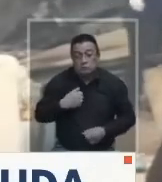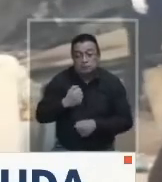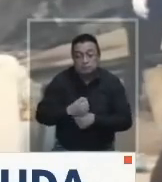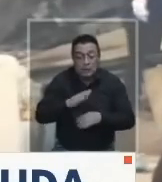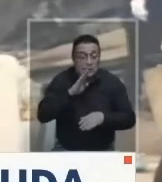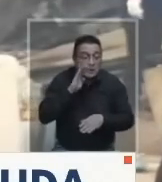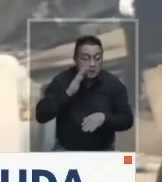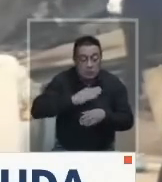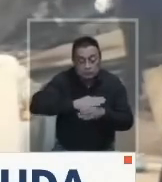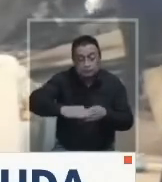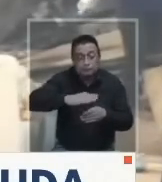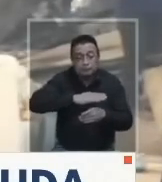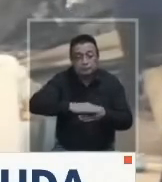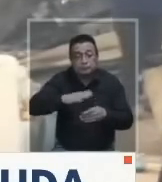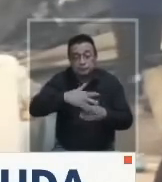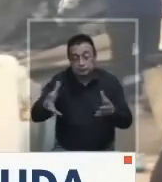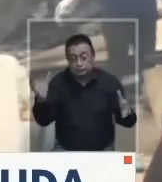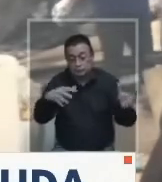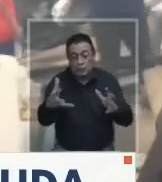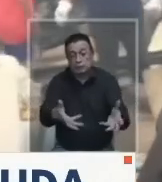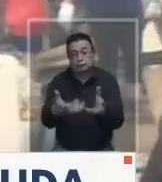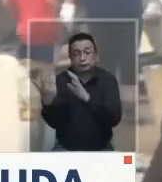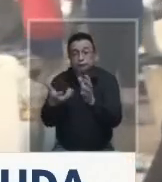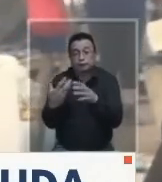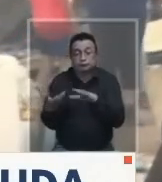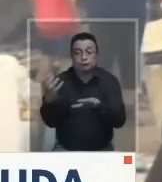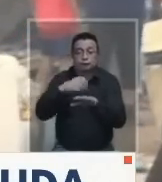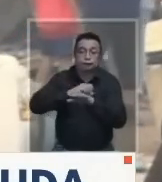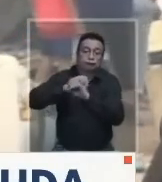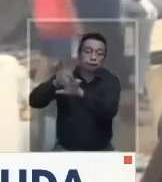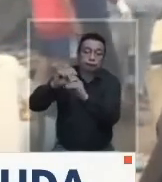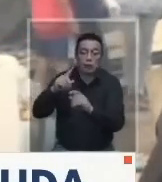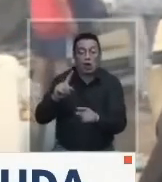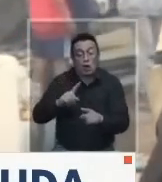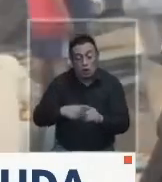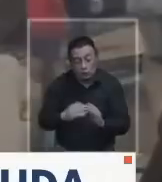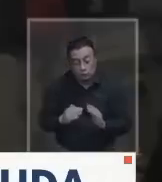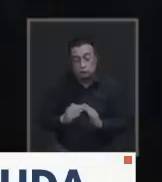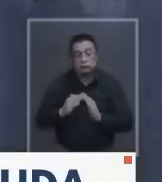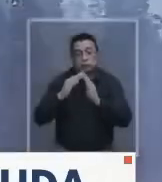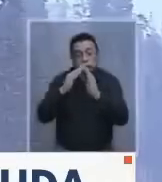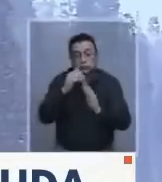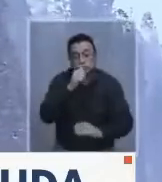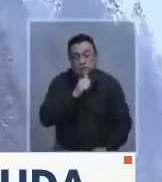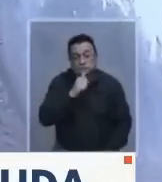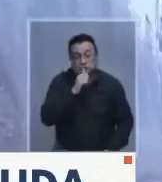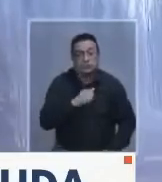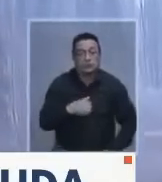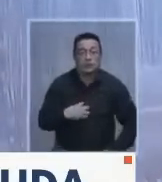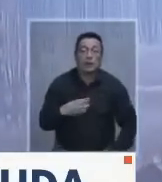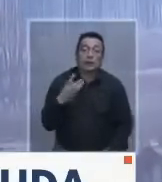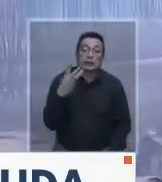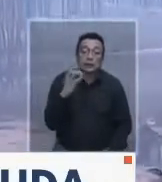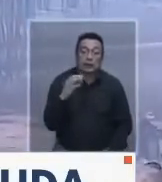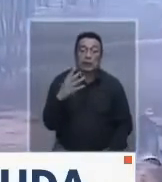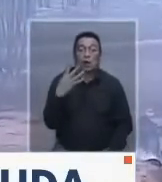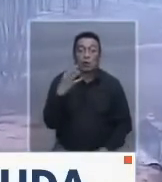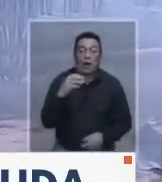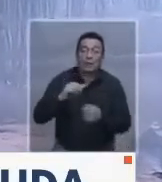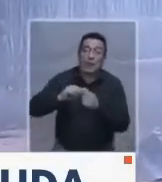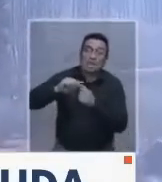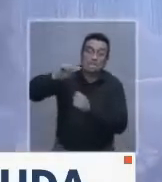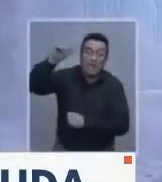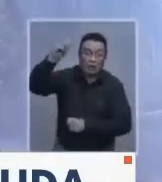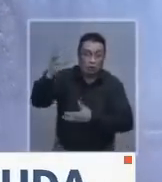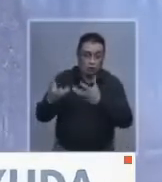limpiar para que vengan a sacar los escombros y volverlos a levantar de nuevamente 30-40 metros de altura las